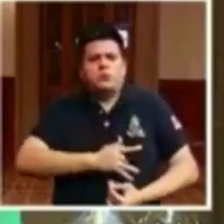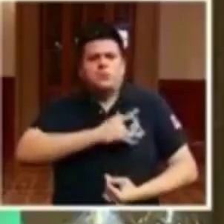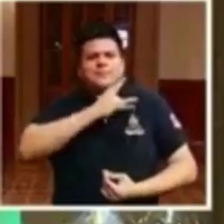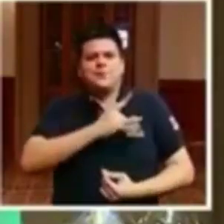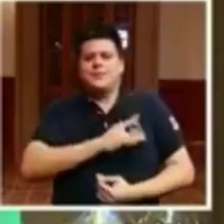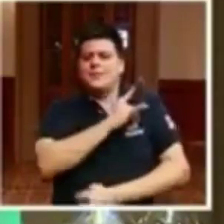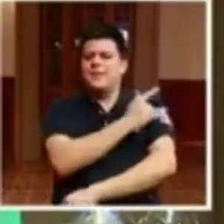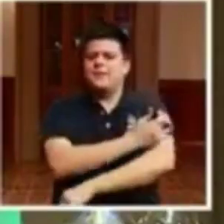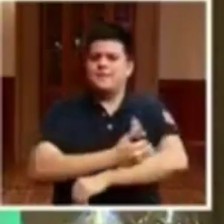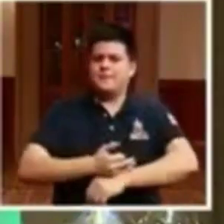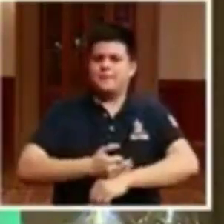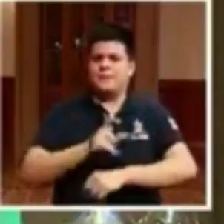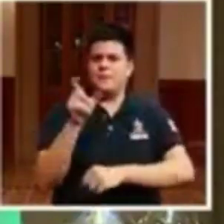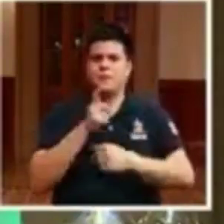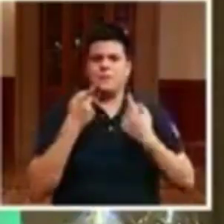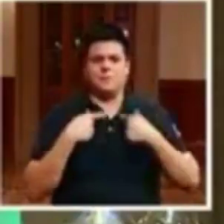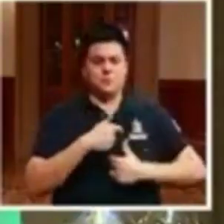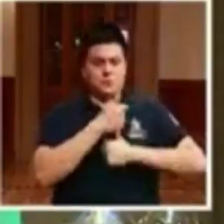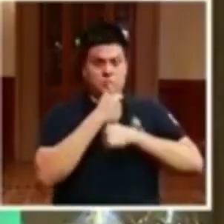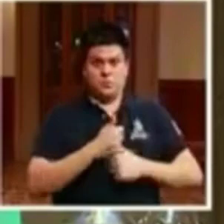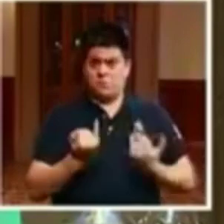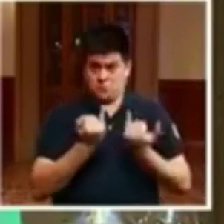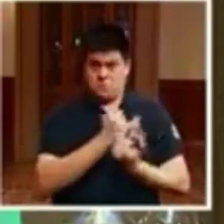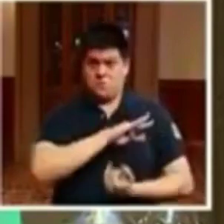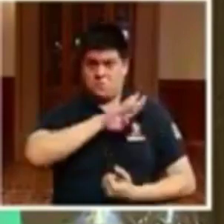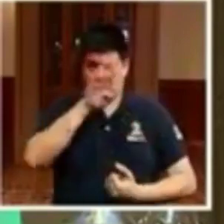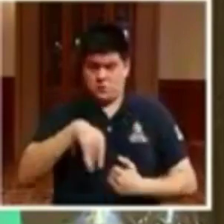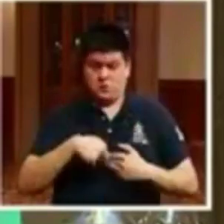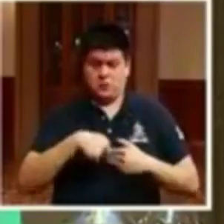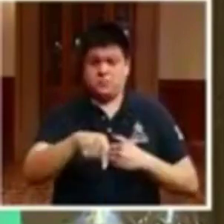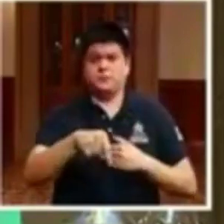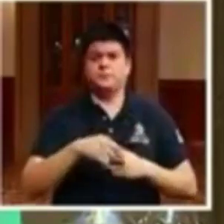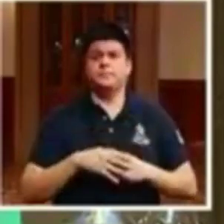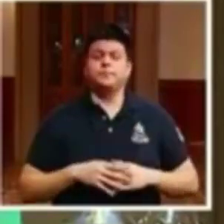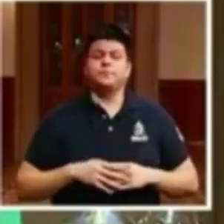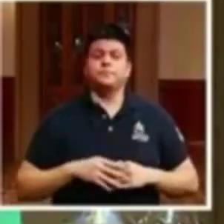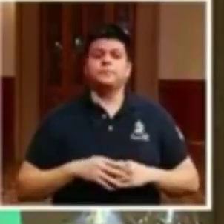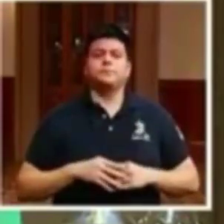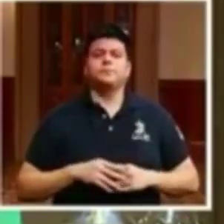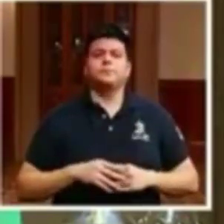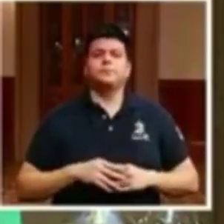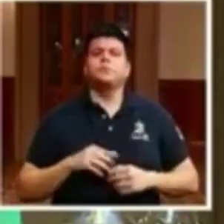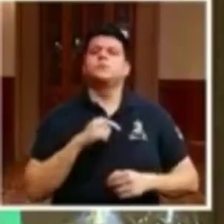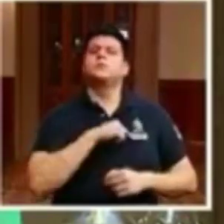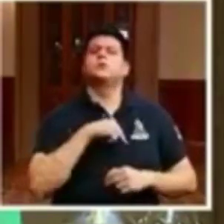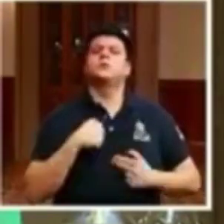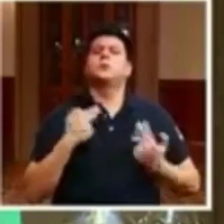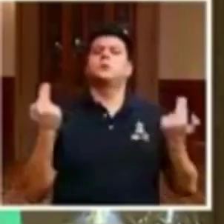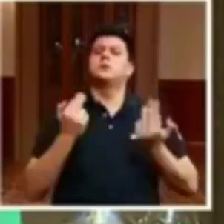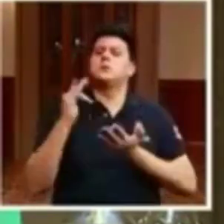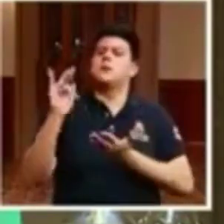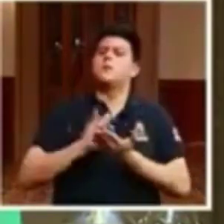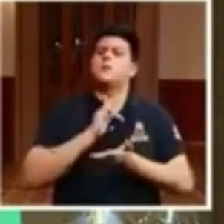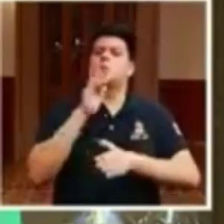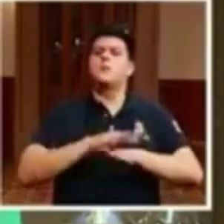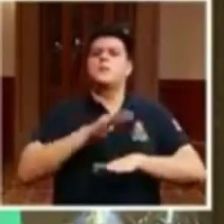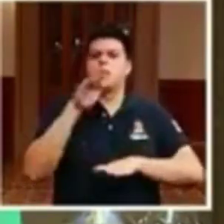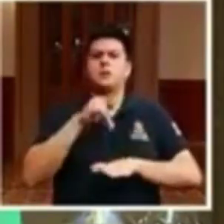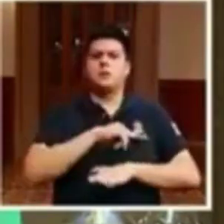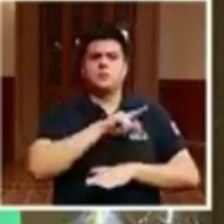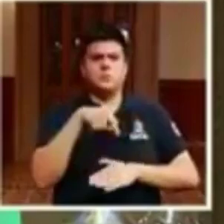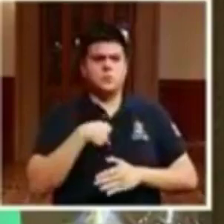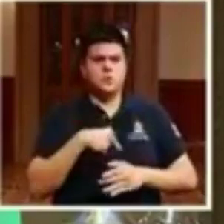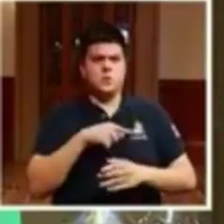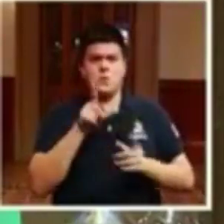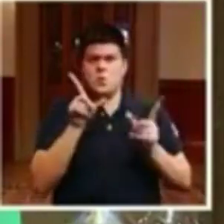806 casos positivos de kobe 19 tras el más reciente corte con los que nuevo león alcanzó los 128